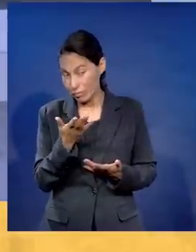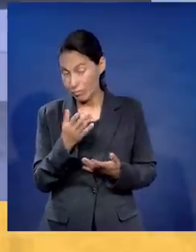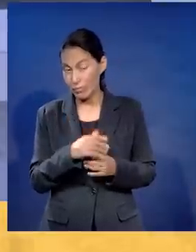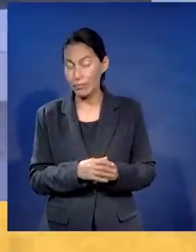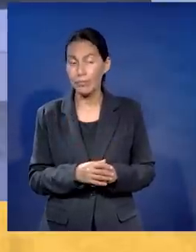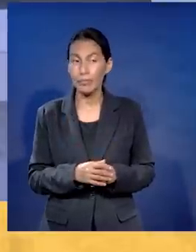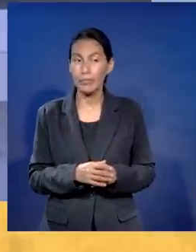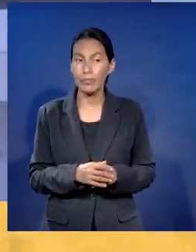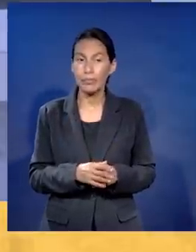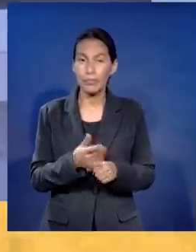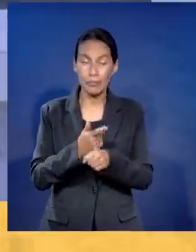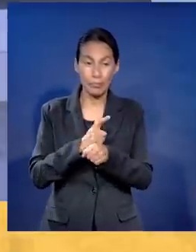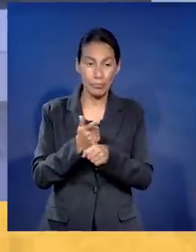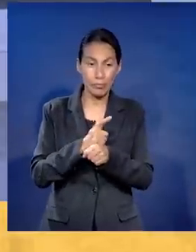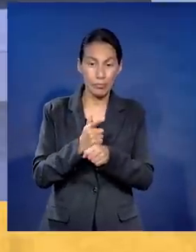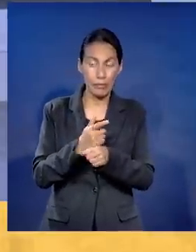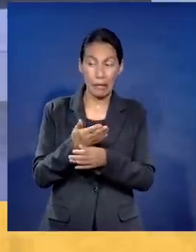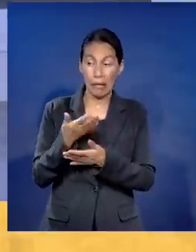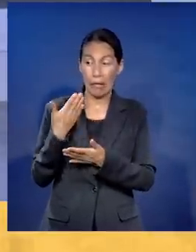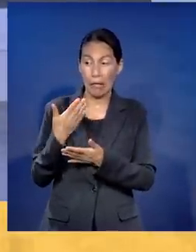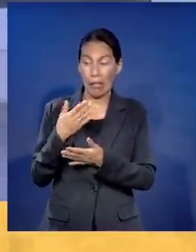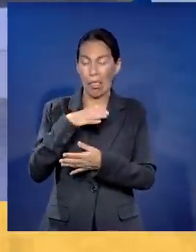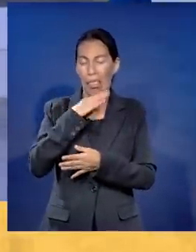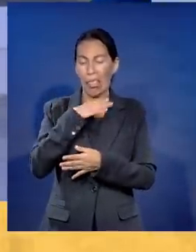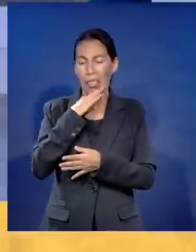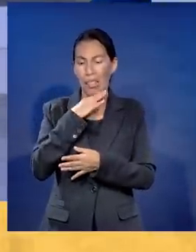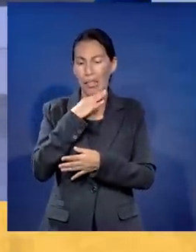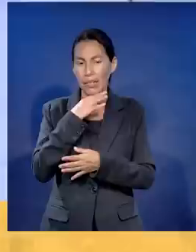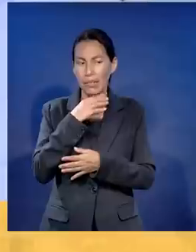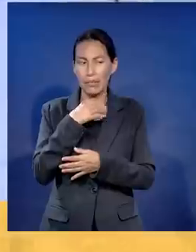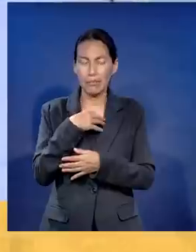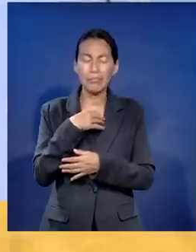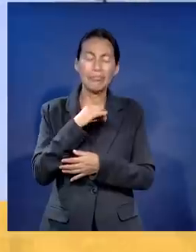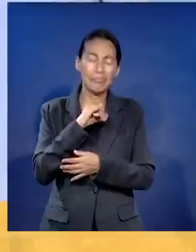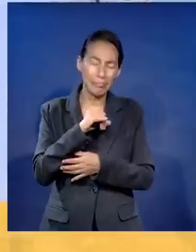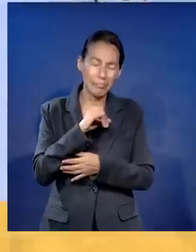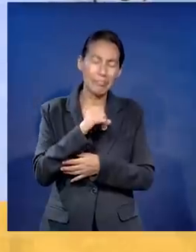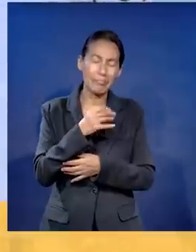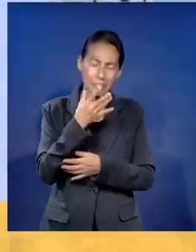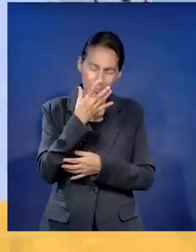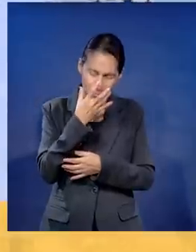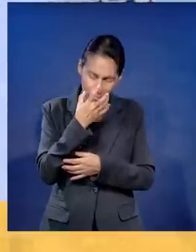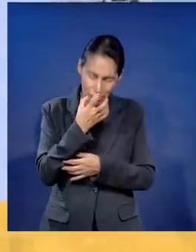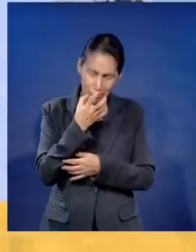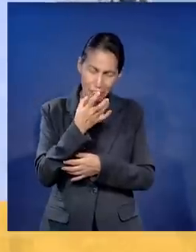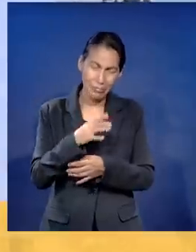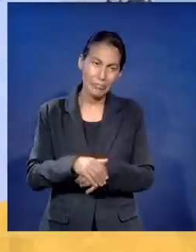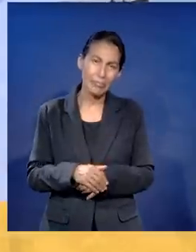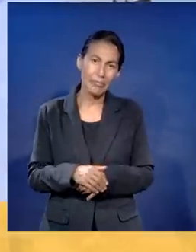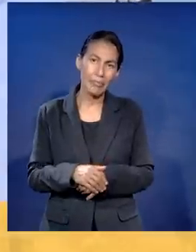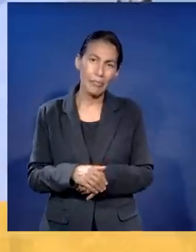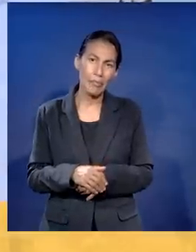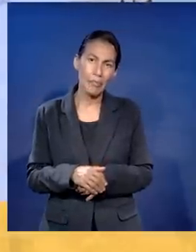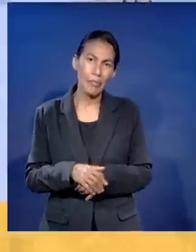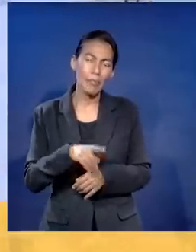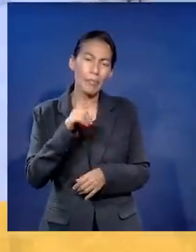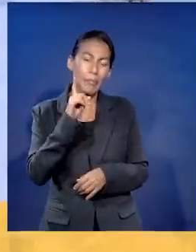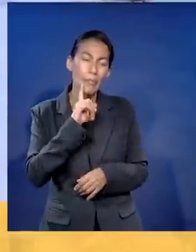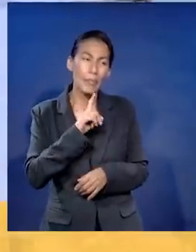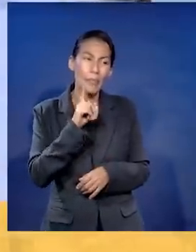que trae una pena Entonces el licenciado que tiene mucho que no le hacen caso dice Sí sí Traigo una